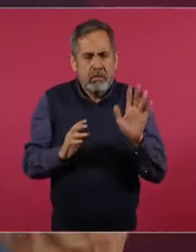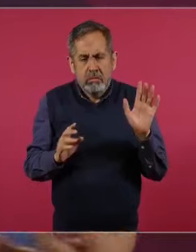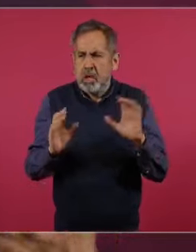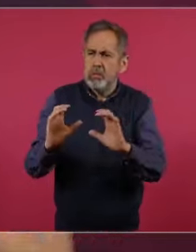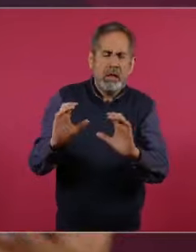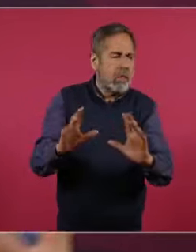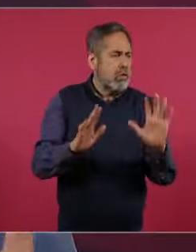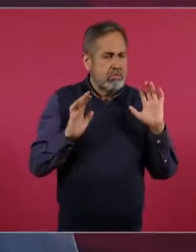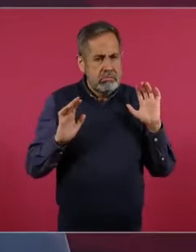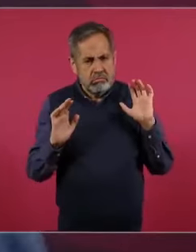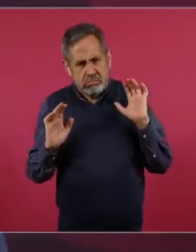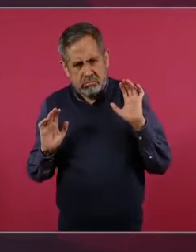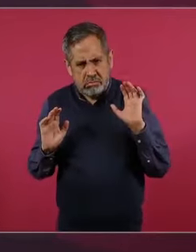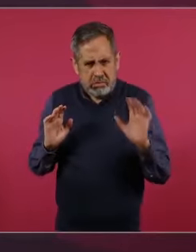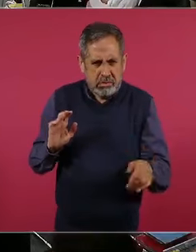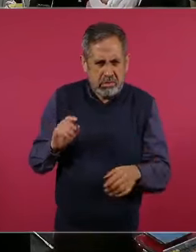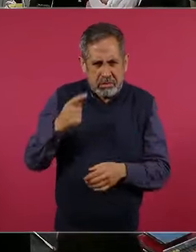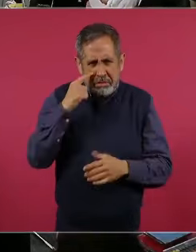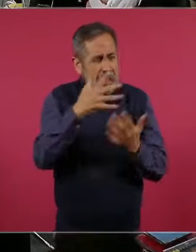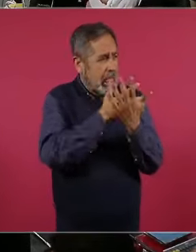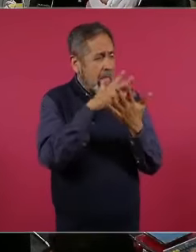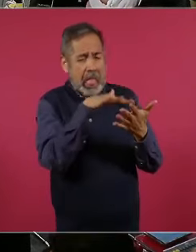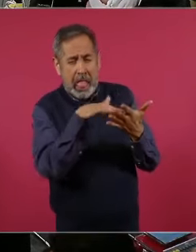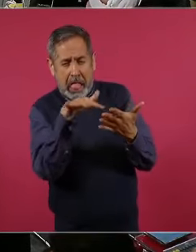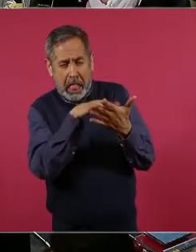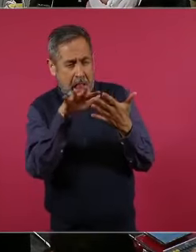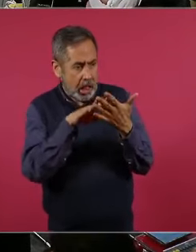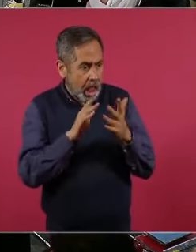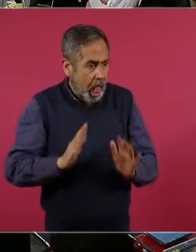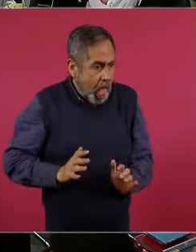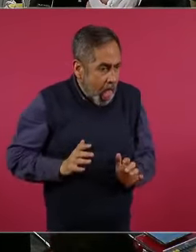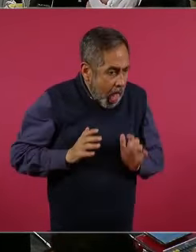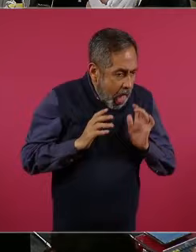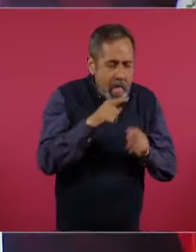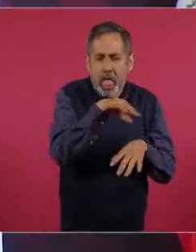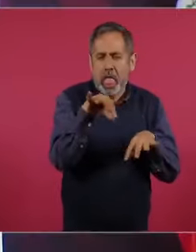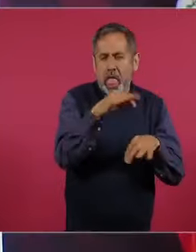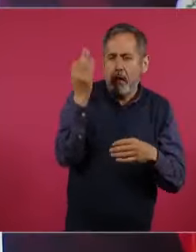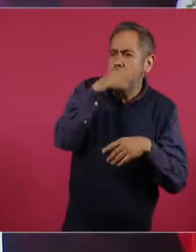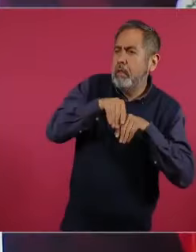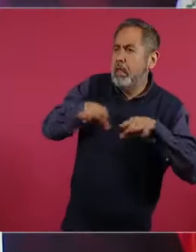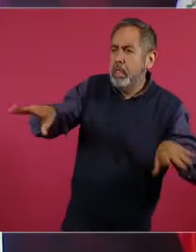cuidado, que si leen a estos pasquines,